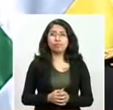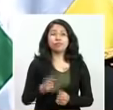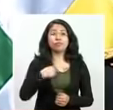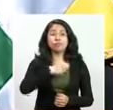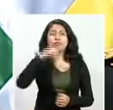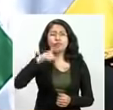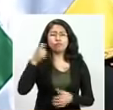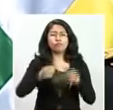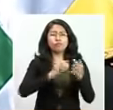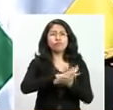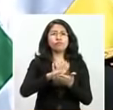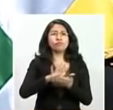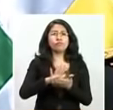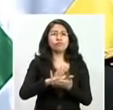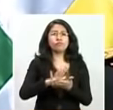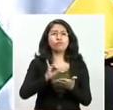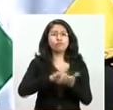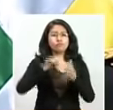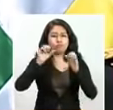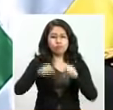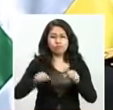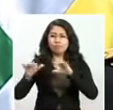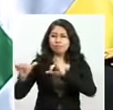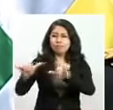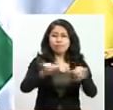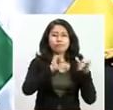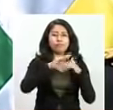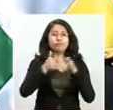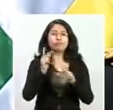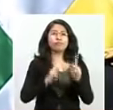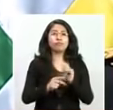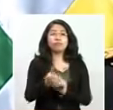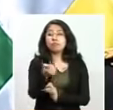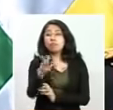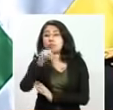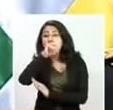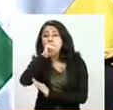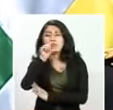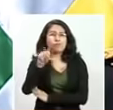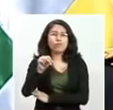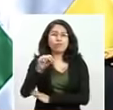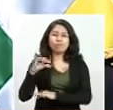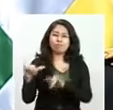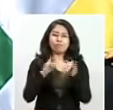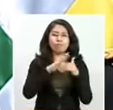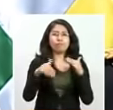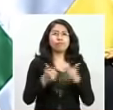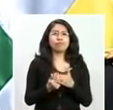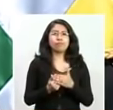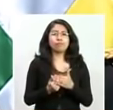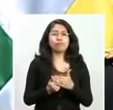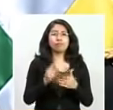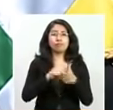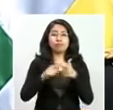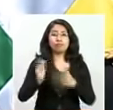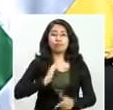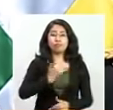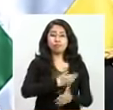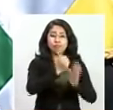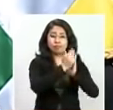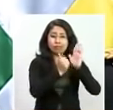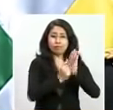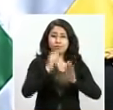justicia, una justicia que nos sirva a todos, no a unos cuantos. Y por lo tanto, nuestra